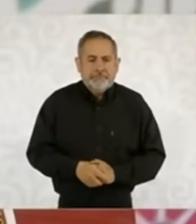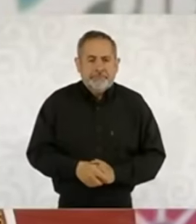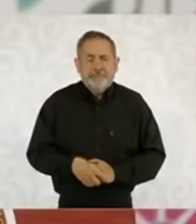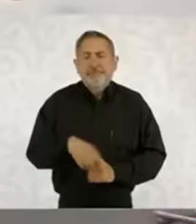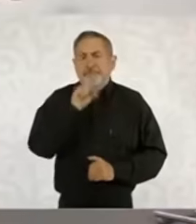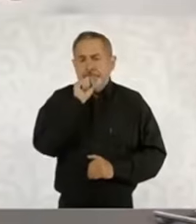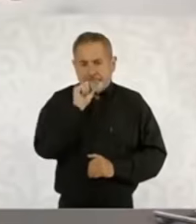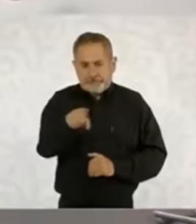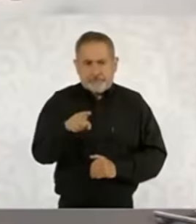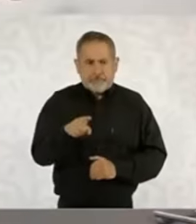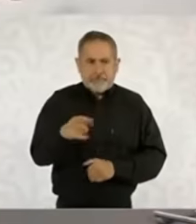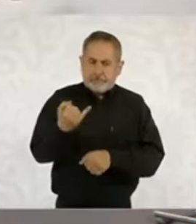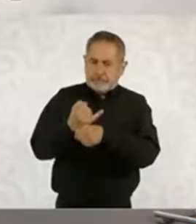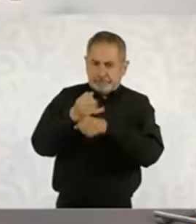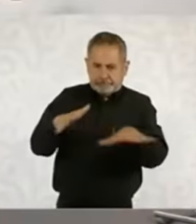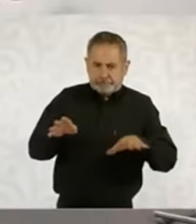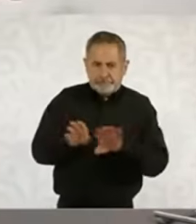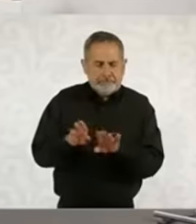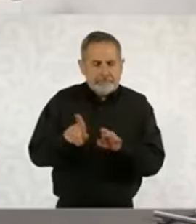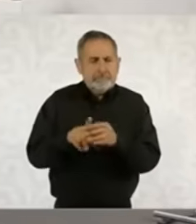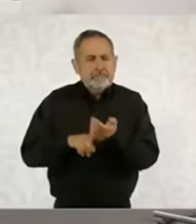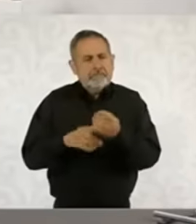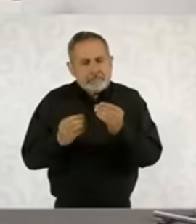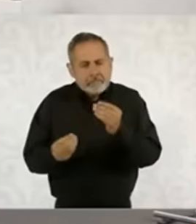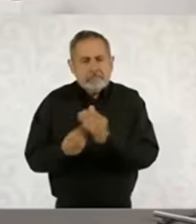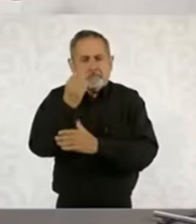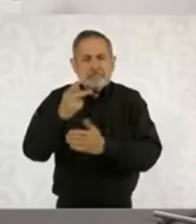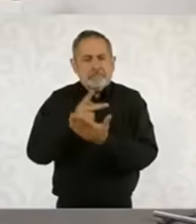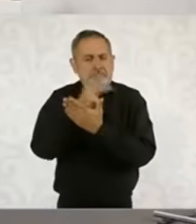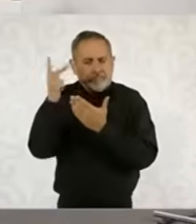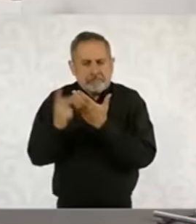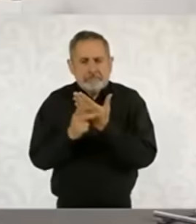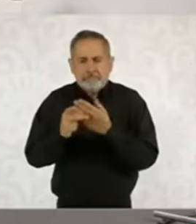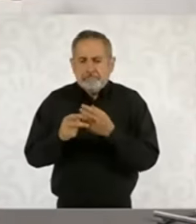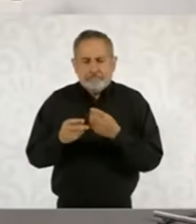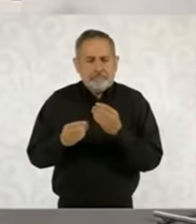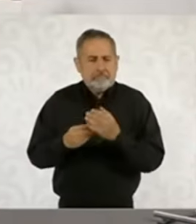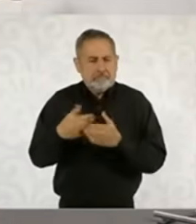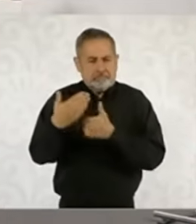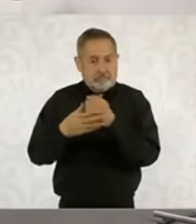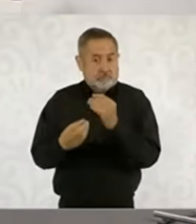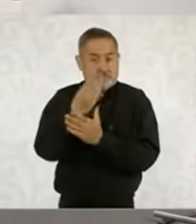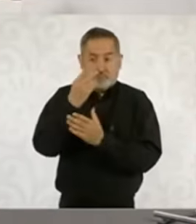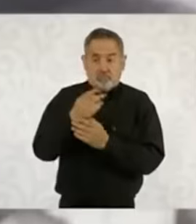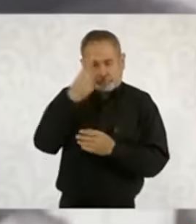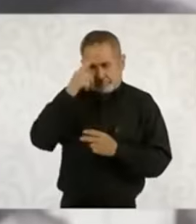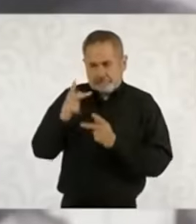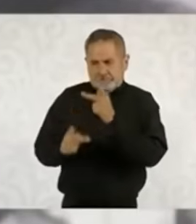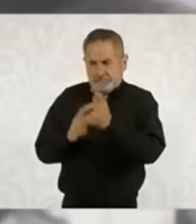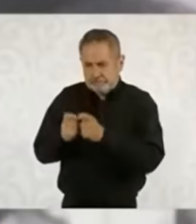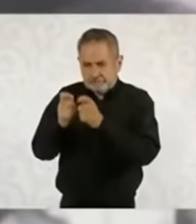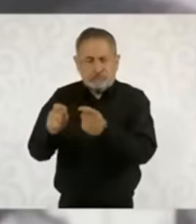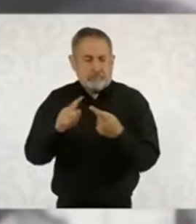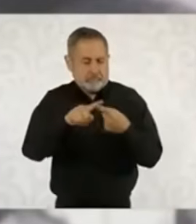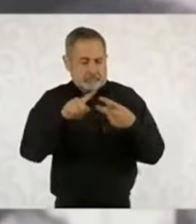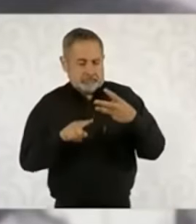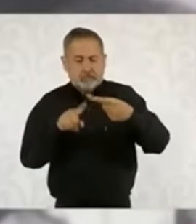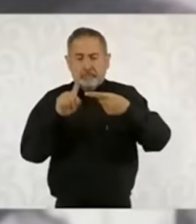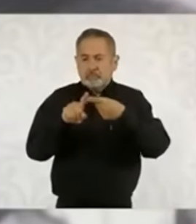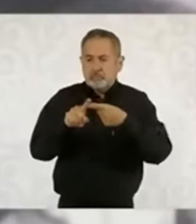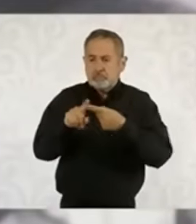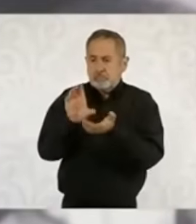También me permito informar sobre los nuevos programas de crédito, que son 3. El crédito Tú Construyes